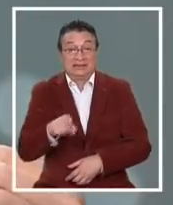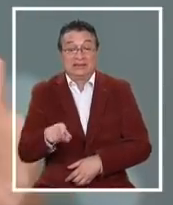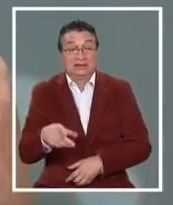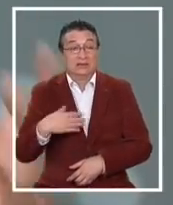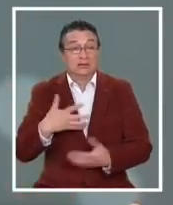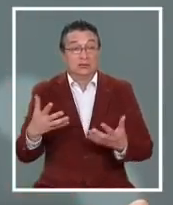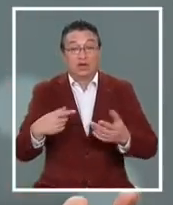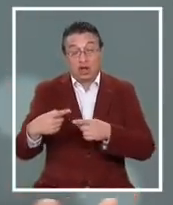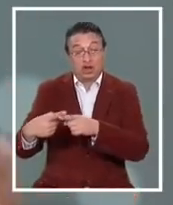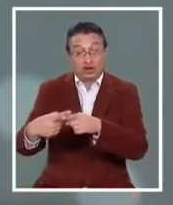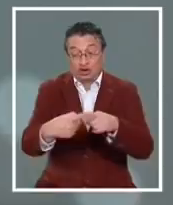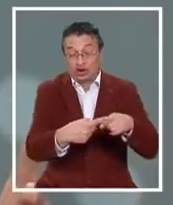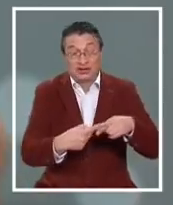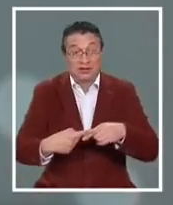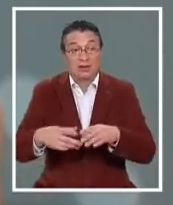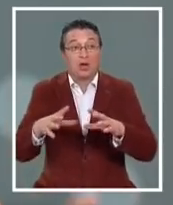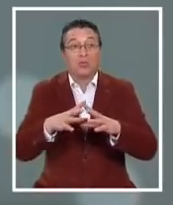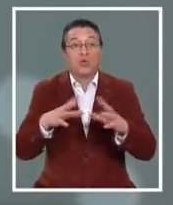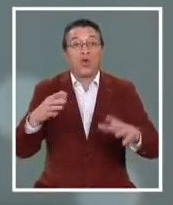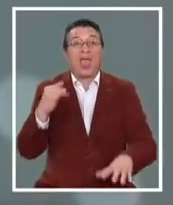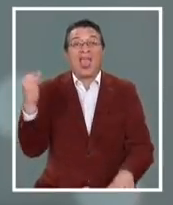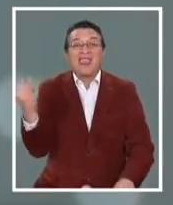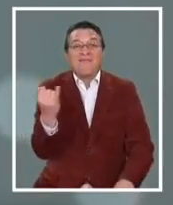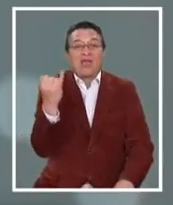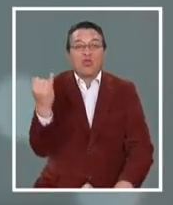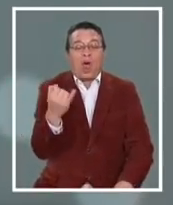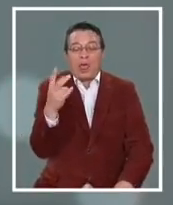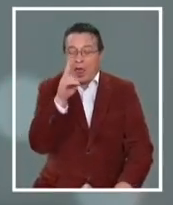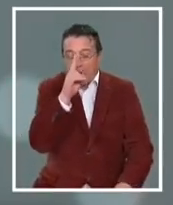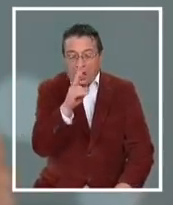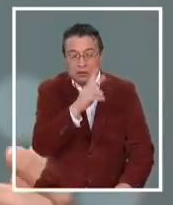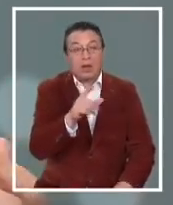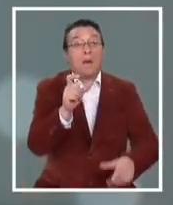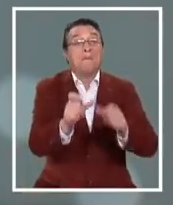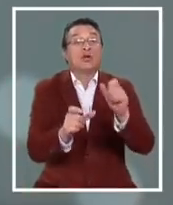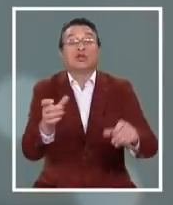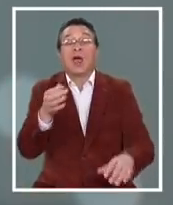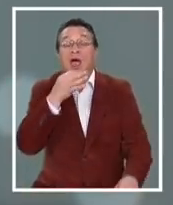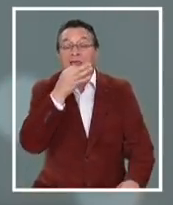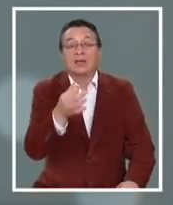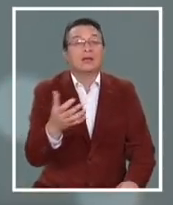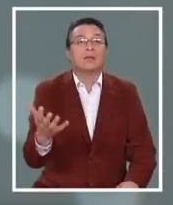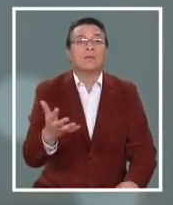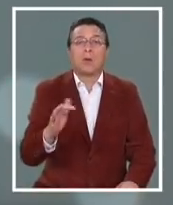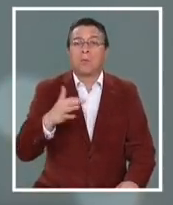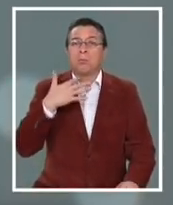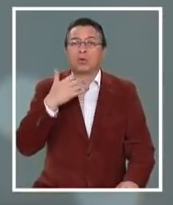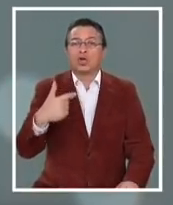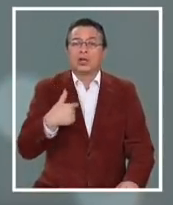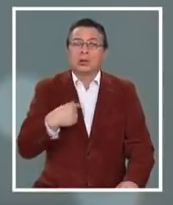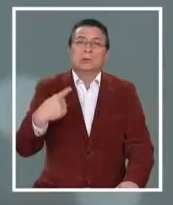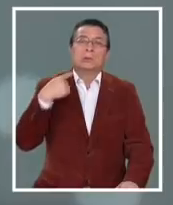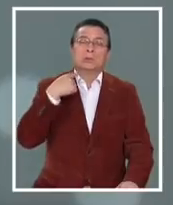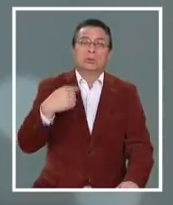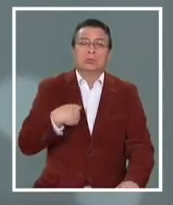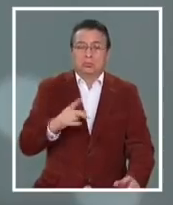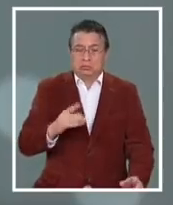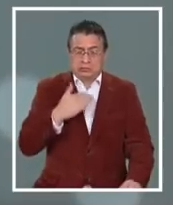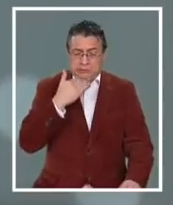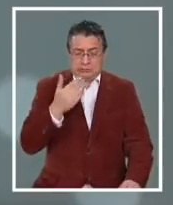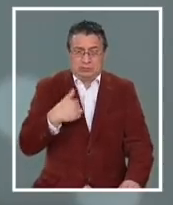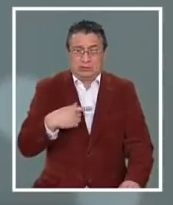mecanismo societal súper individualista. Entonces la gente lo que dice es, bueno, pero ¿por qué a mí me va a afectar? Si a mí no me va a